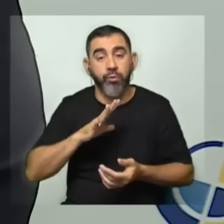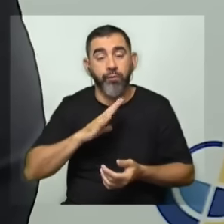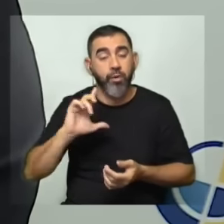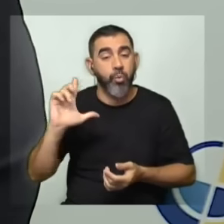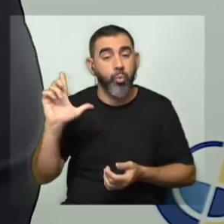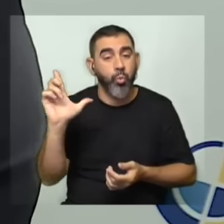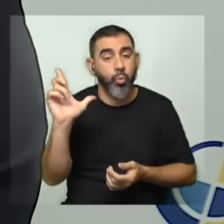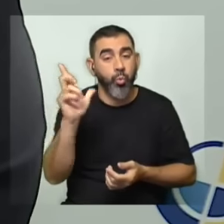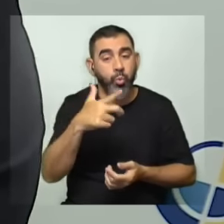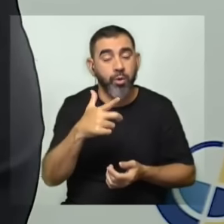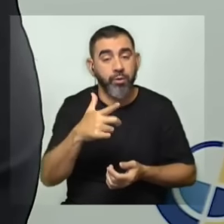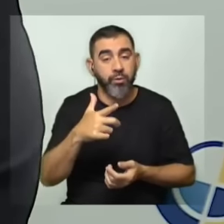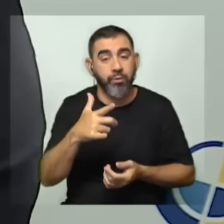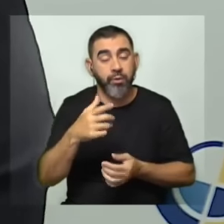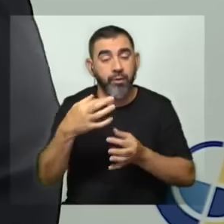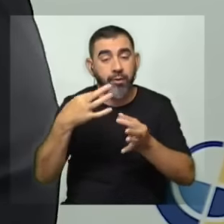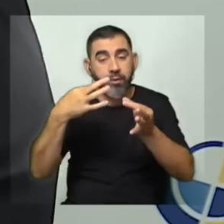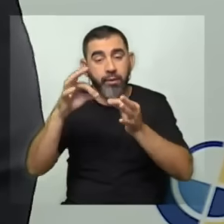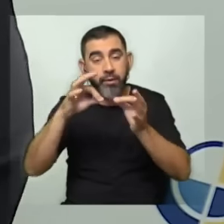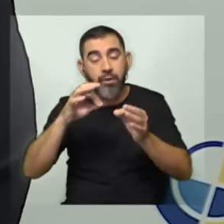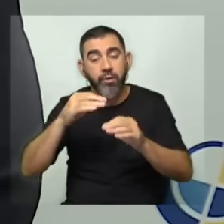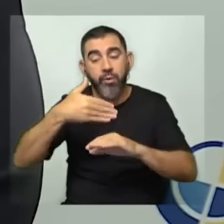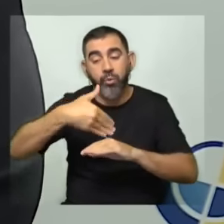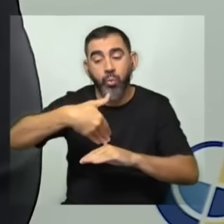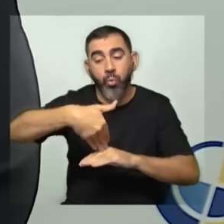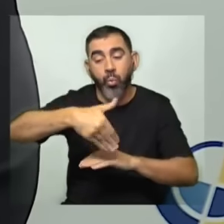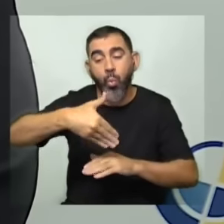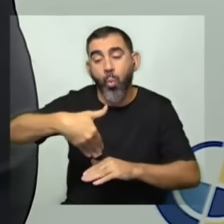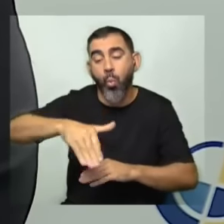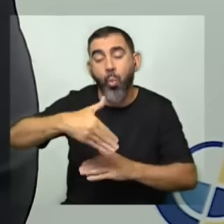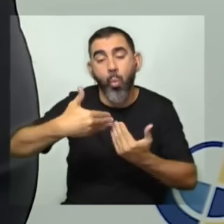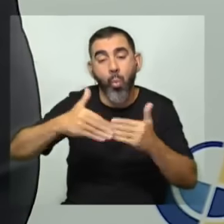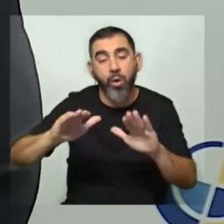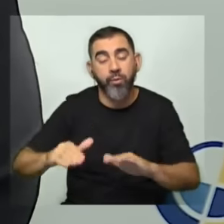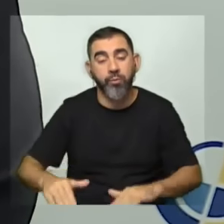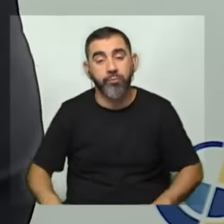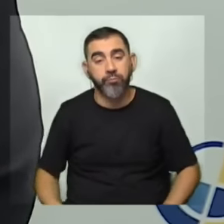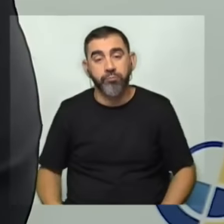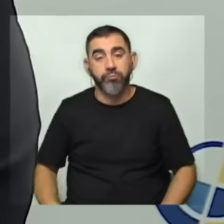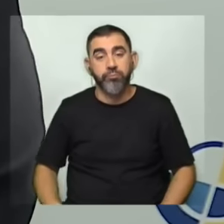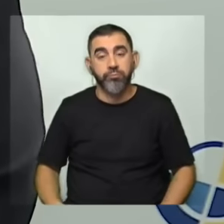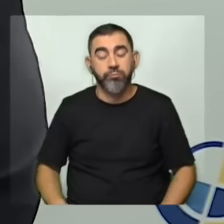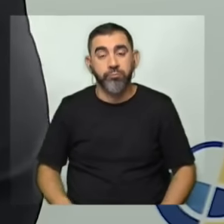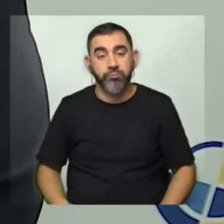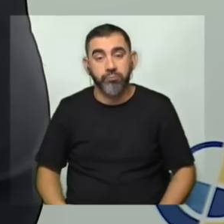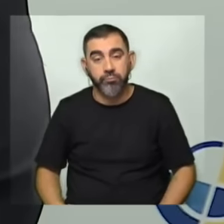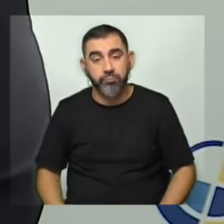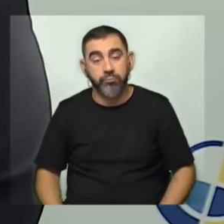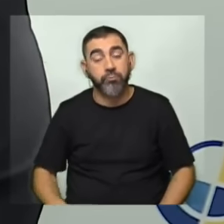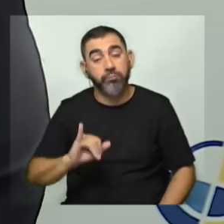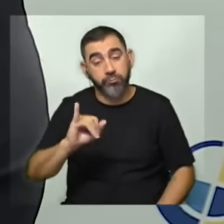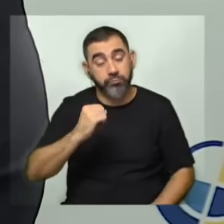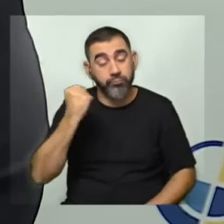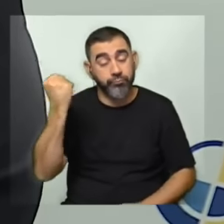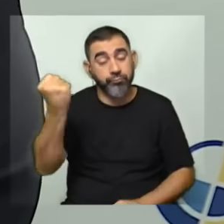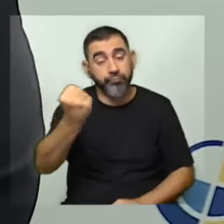eh digamos detalles concretos de en qué momento vamos a a salir este a campo sí creo importante destacar es que